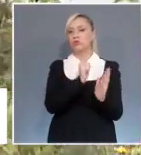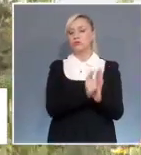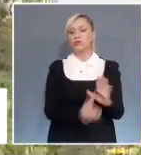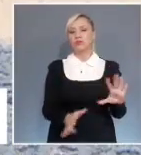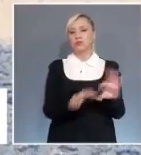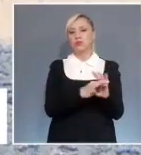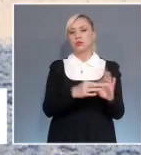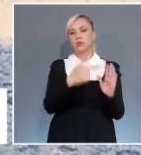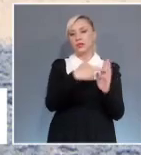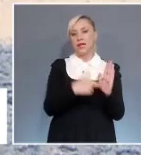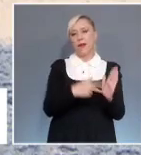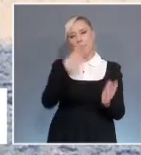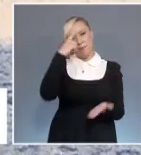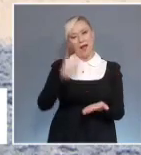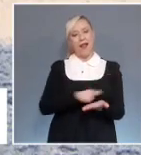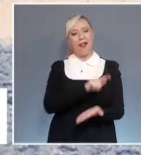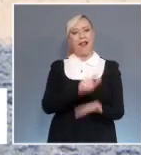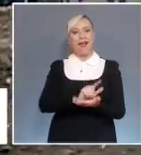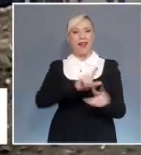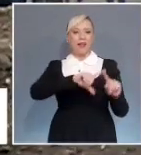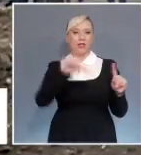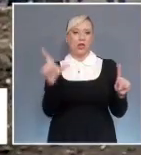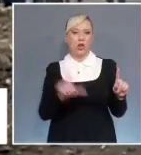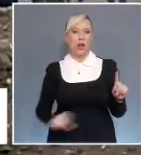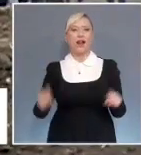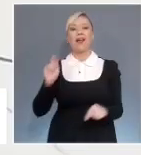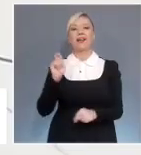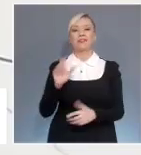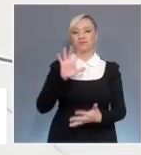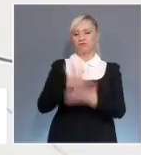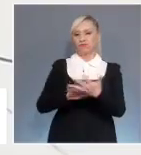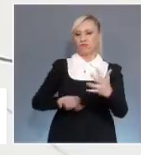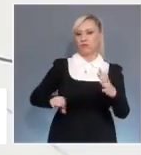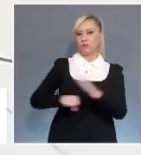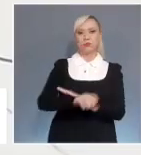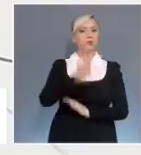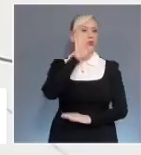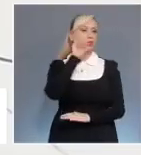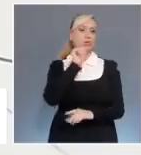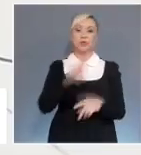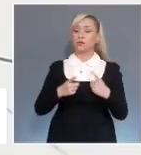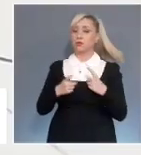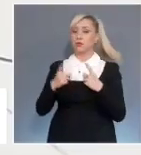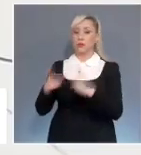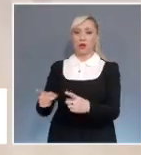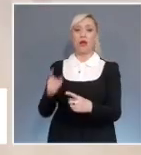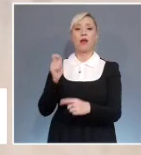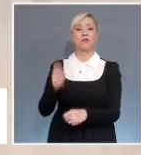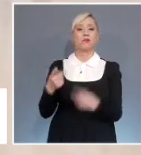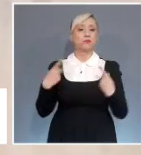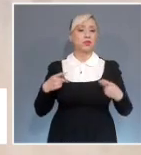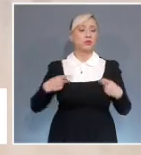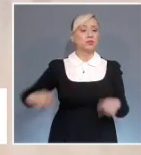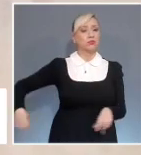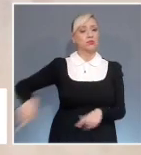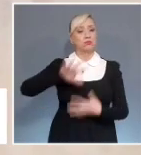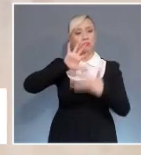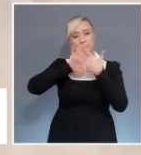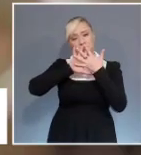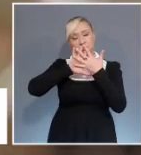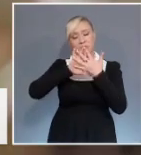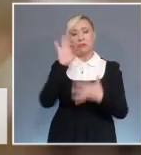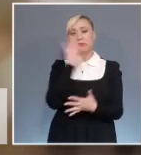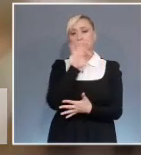Ley Nacional de Ejecución Penal que niega el beneficio de la libertad anticipada a las personas sentenciadas por delitos en materia